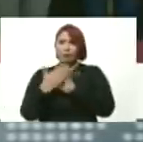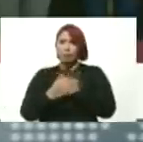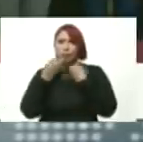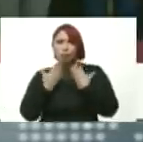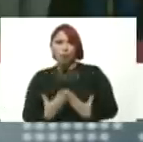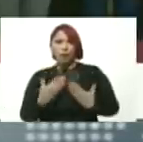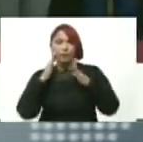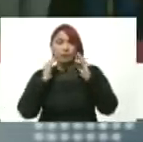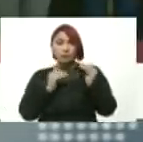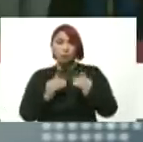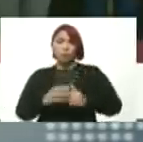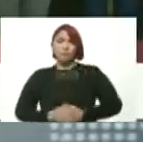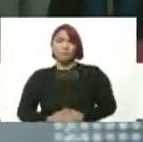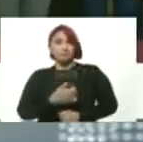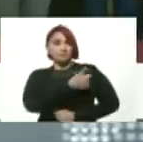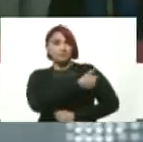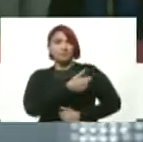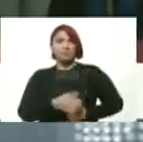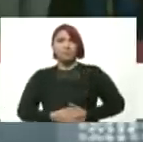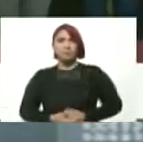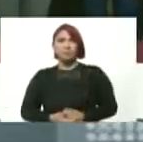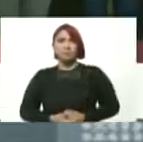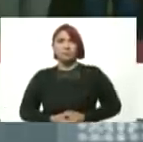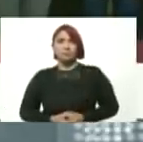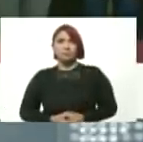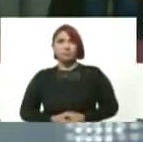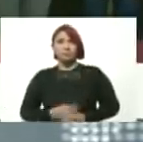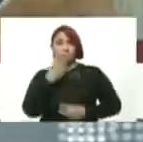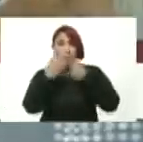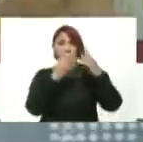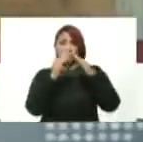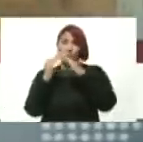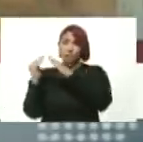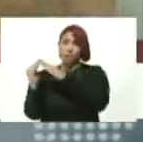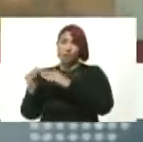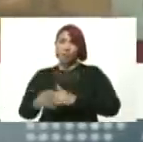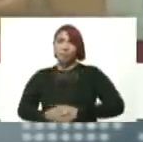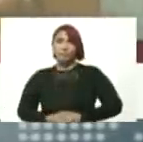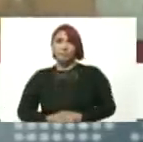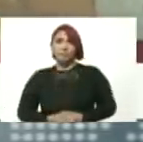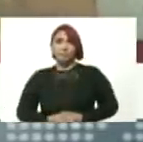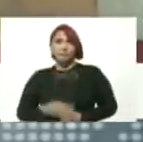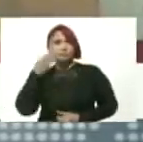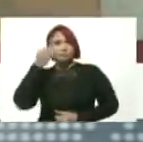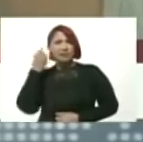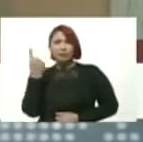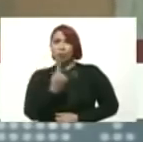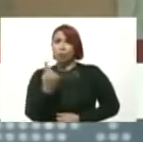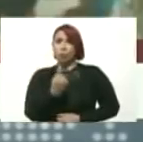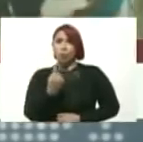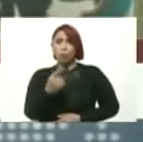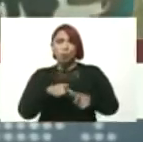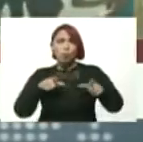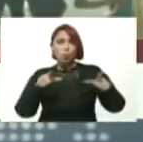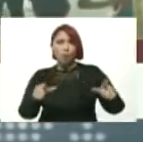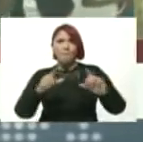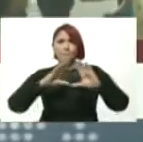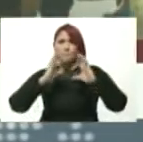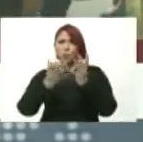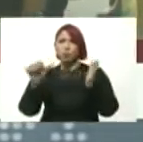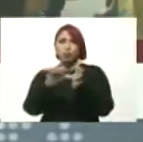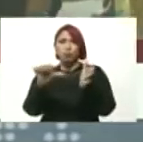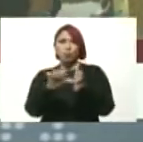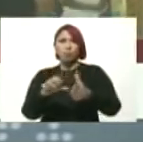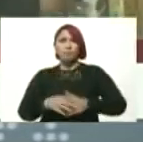para su vacuna y la visita casa por casa creo que el único lugar del mundo donde